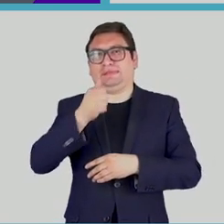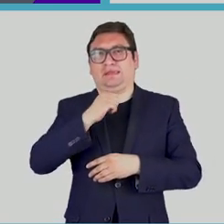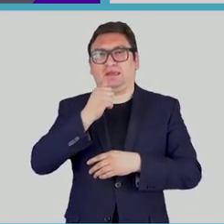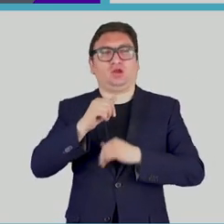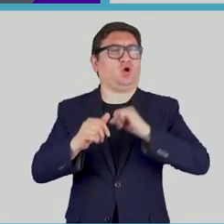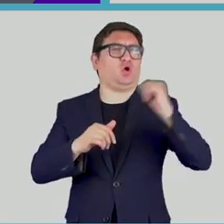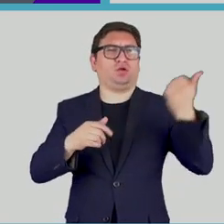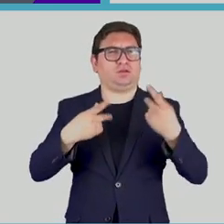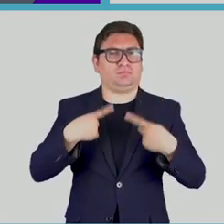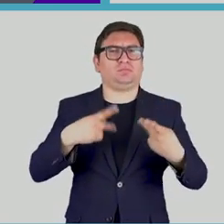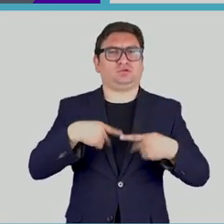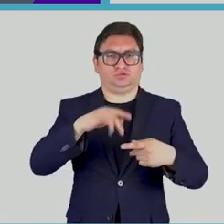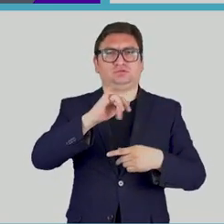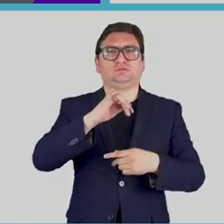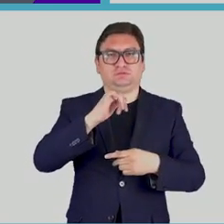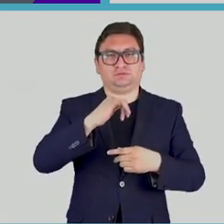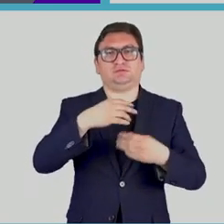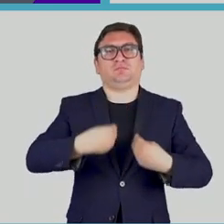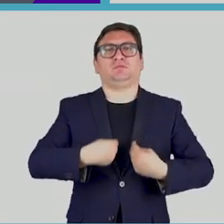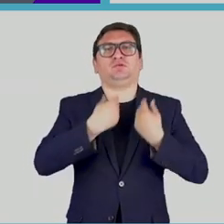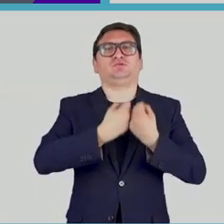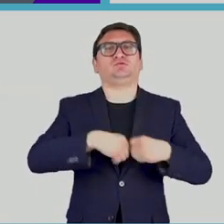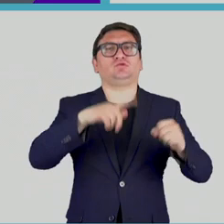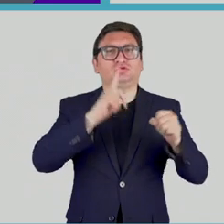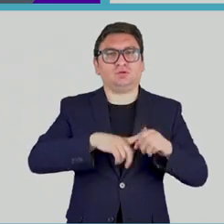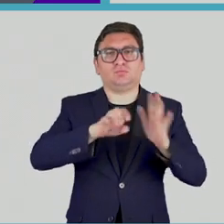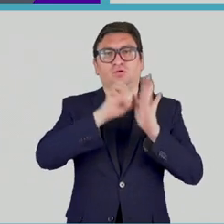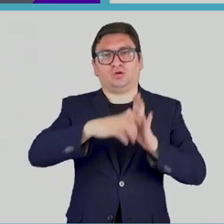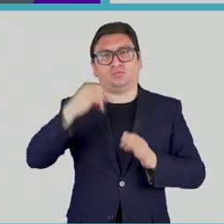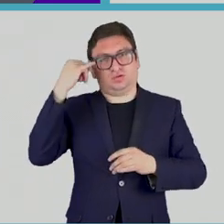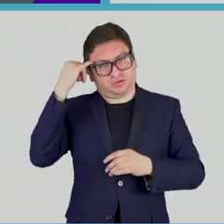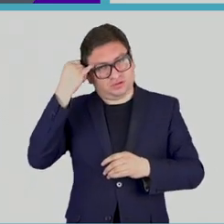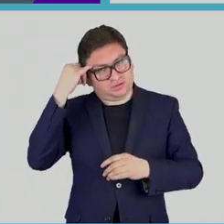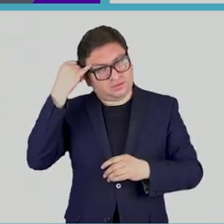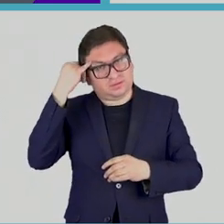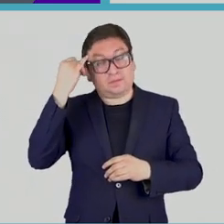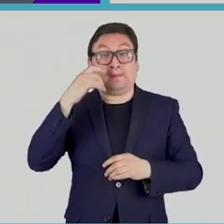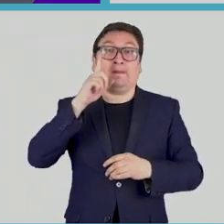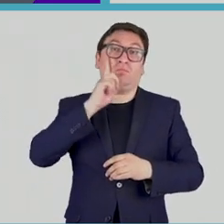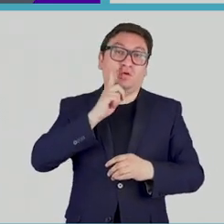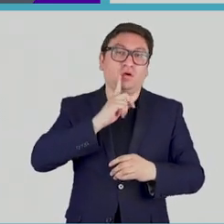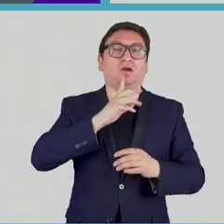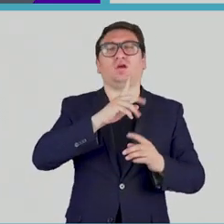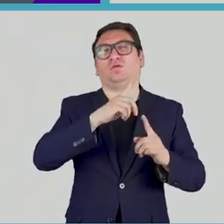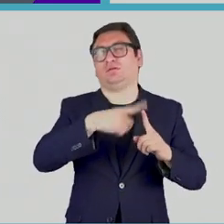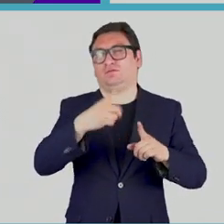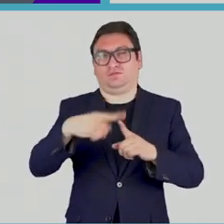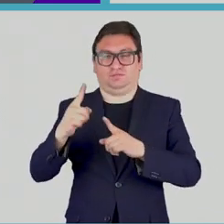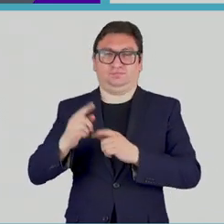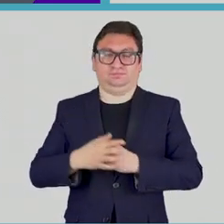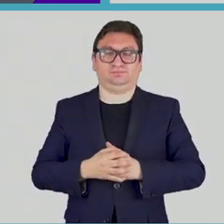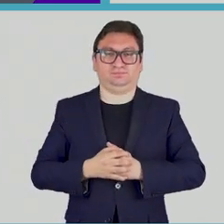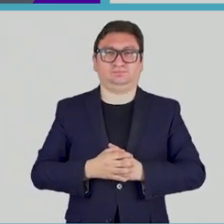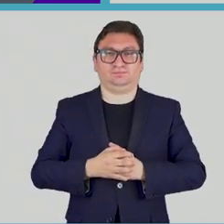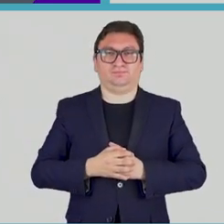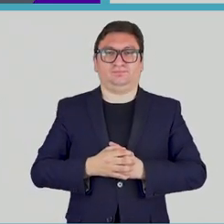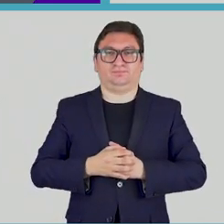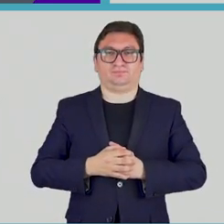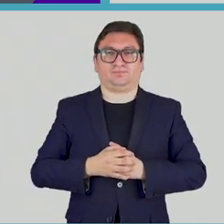este personajes de la vida social como los indígenas como las mujeres etcétera